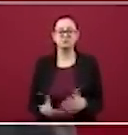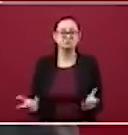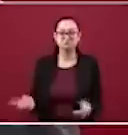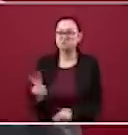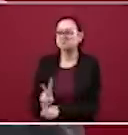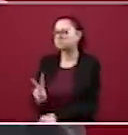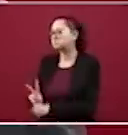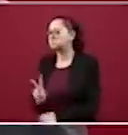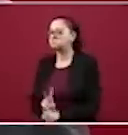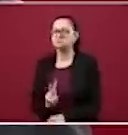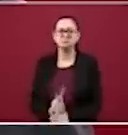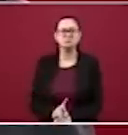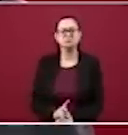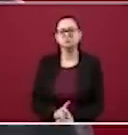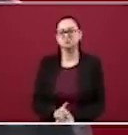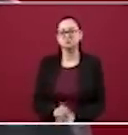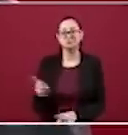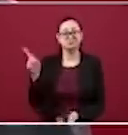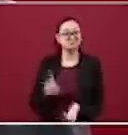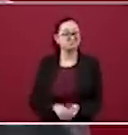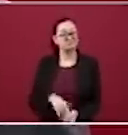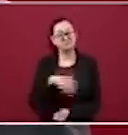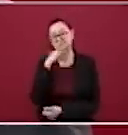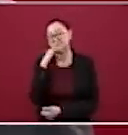vigilados, porque son muy corruptos,